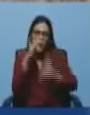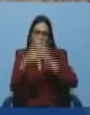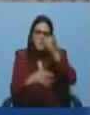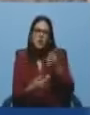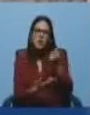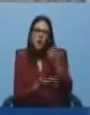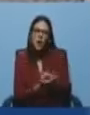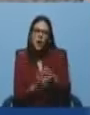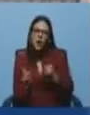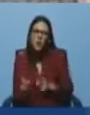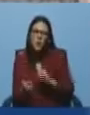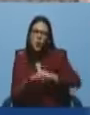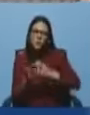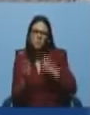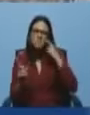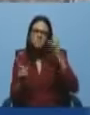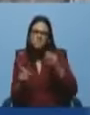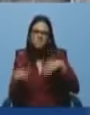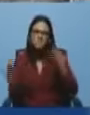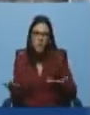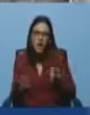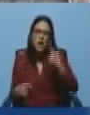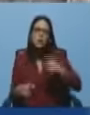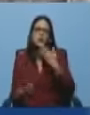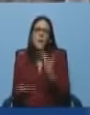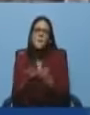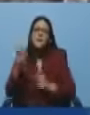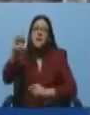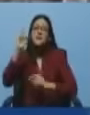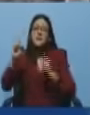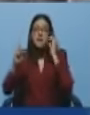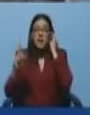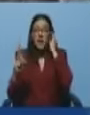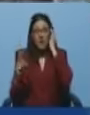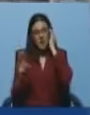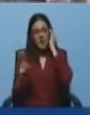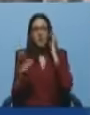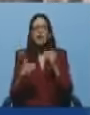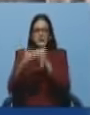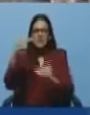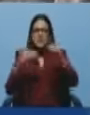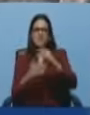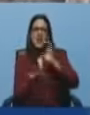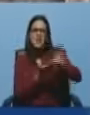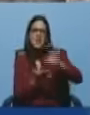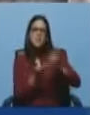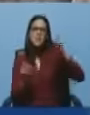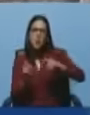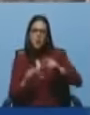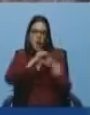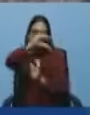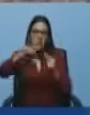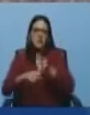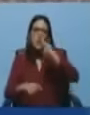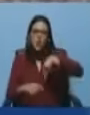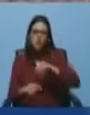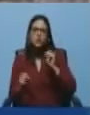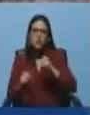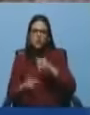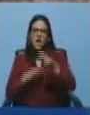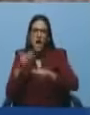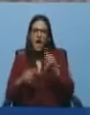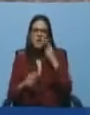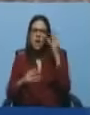económico que exige un gran alto nivel de inversión. Nosotros